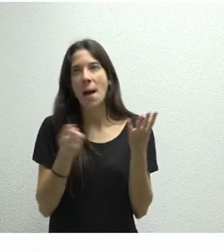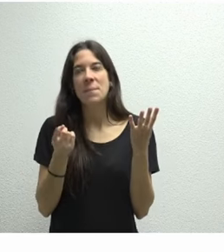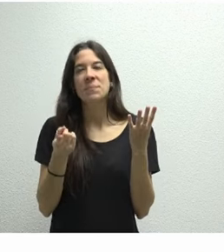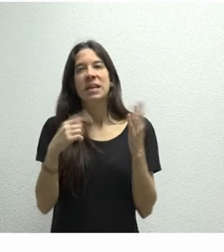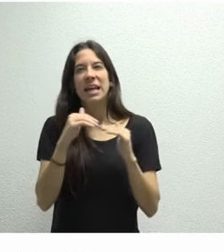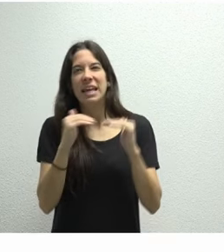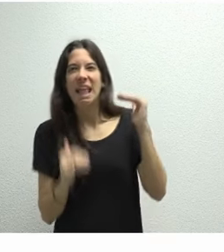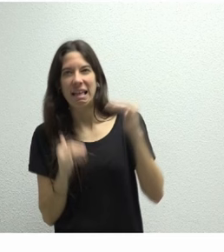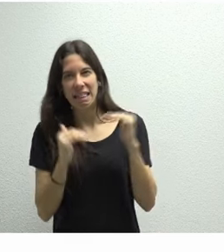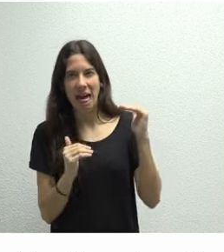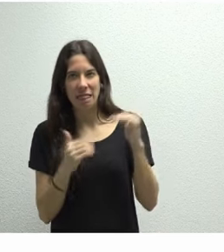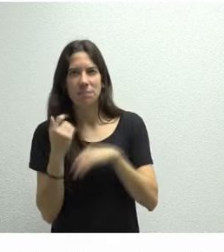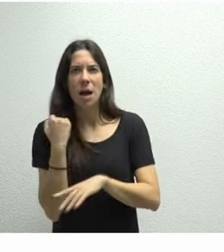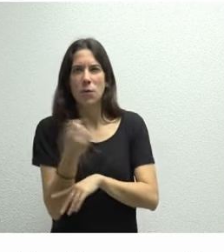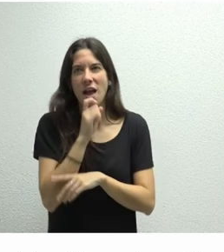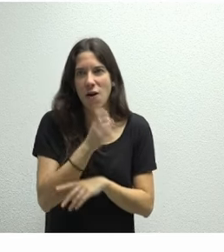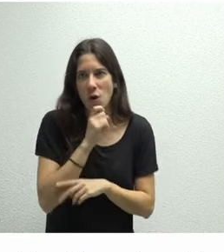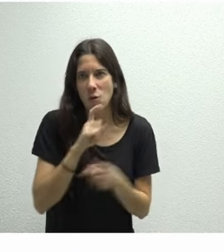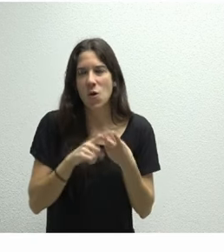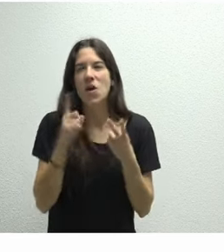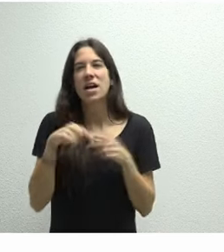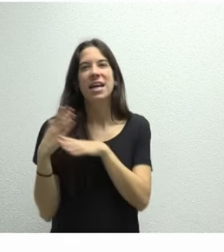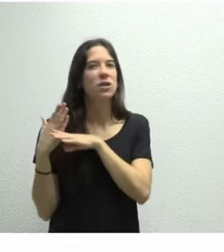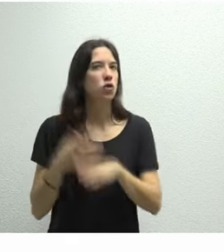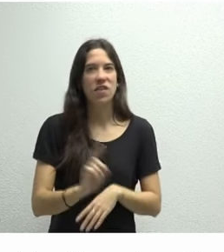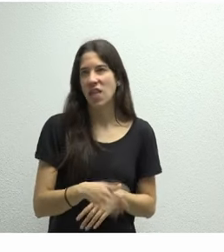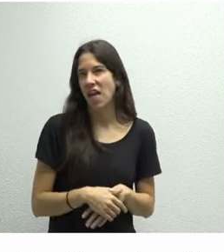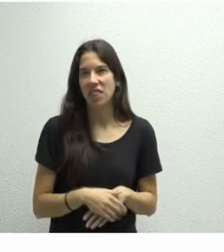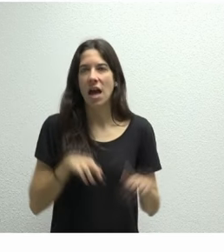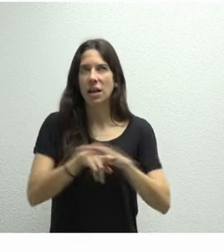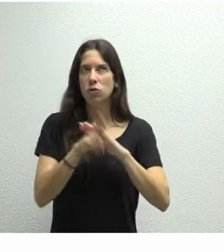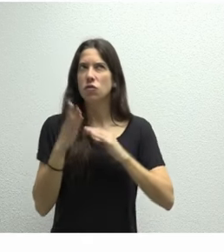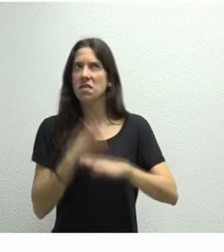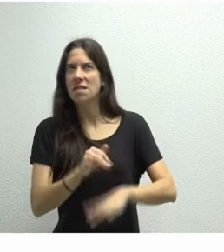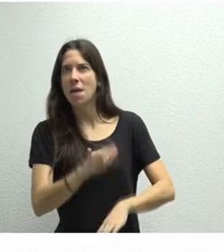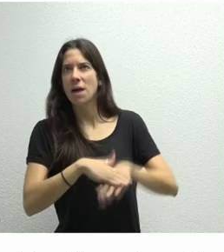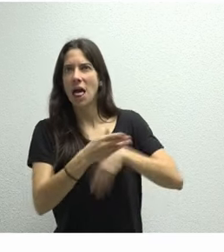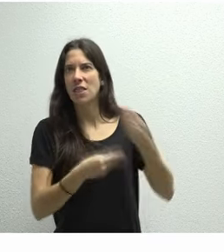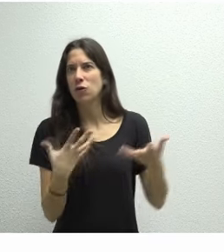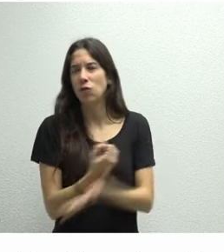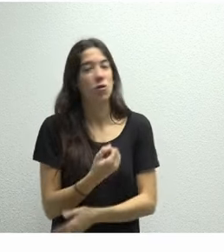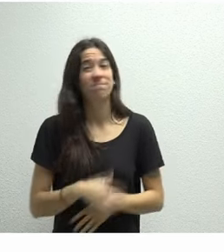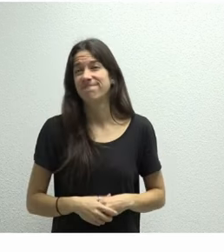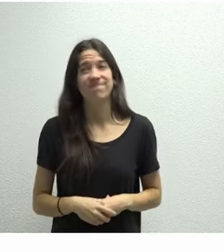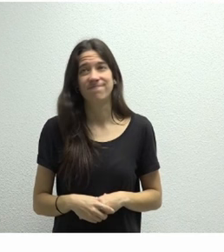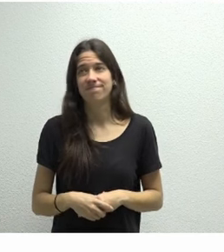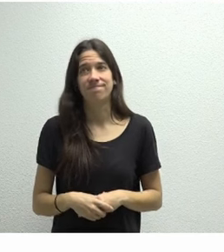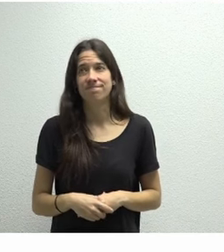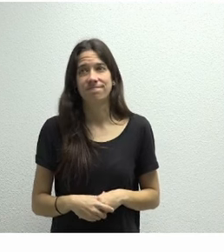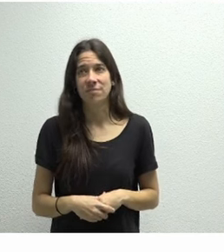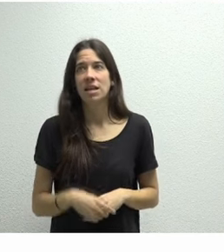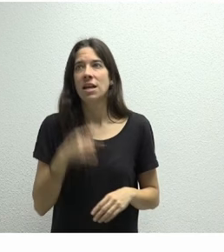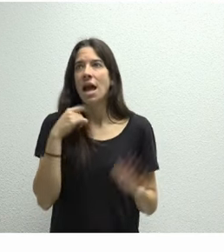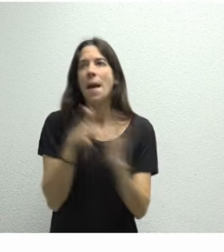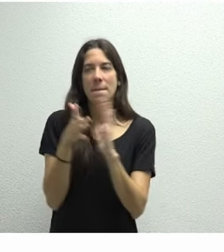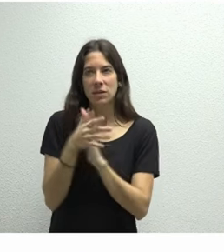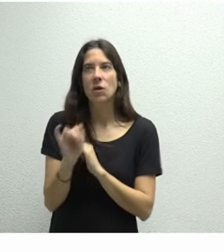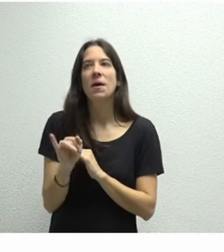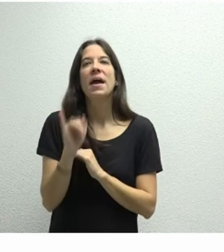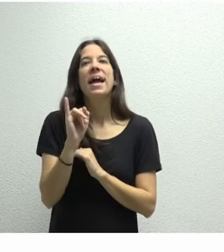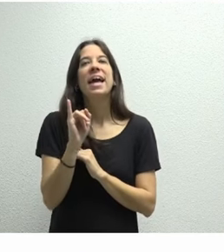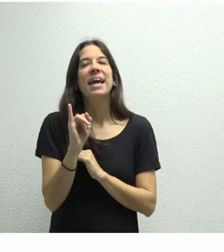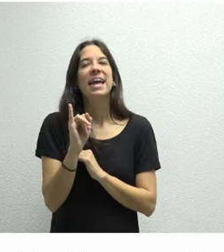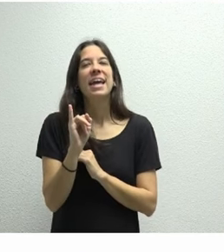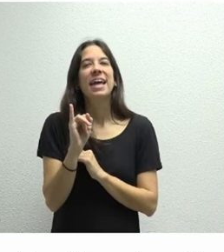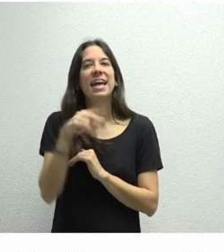insuficiencia tenemos recursos suficientes como para hacerlo no indefinición no hablaremos extensamente sobre